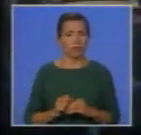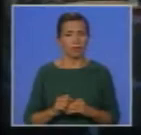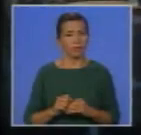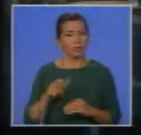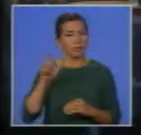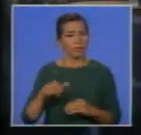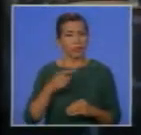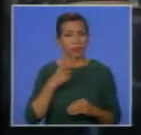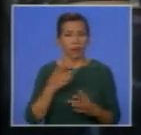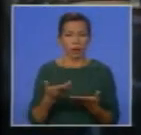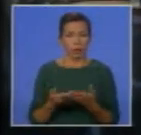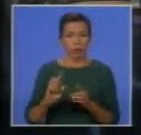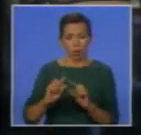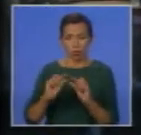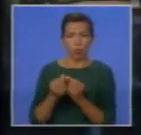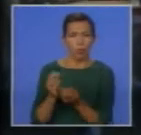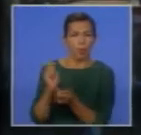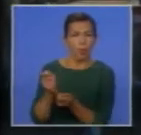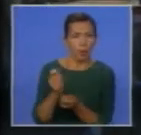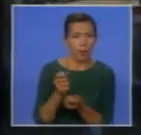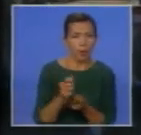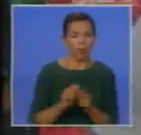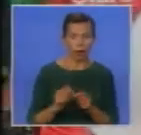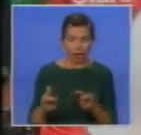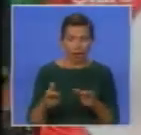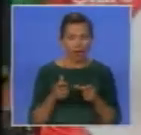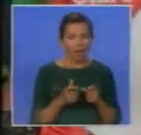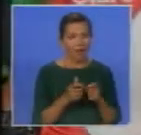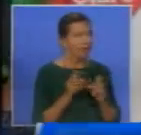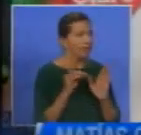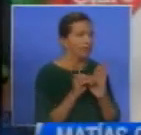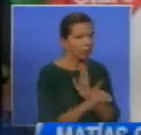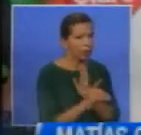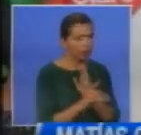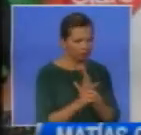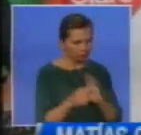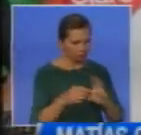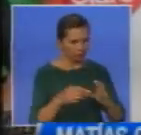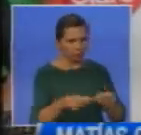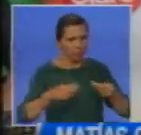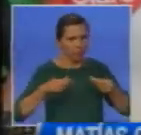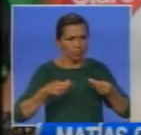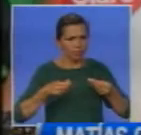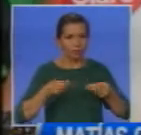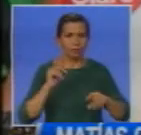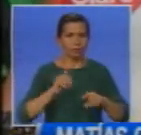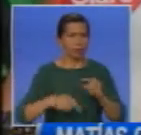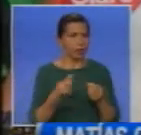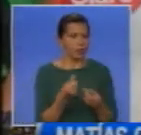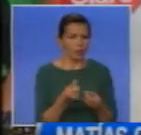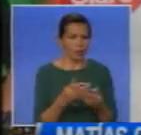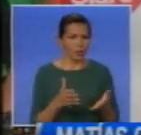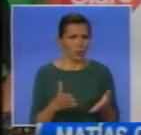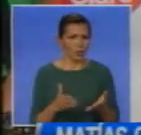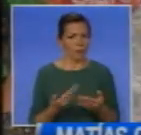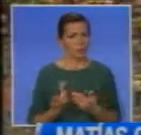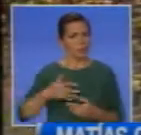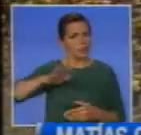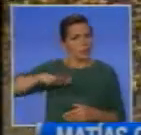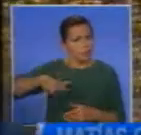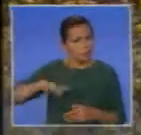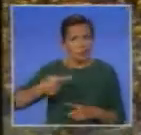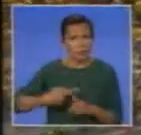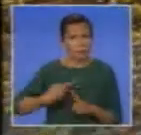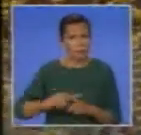se reboten muchos cheques durante la semana. O sea, 5 meses también. Es una locura que se deba 5 meses de arriendo.